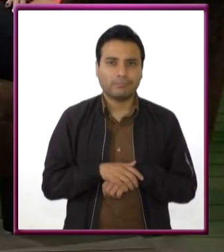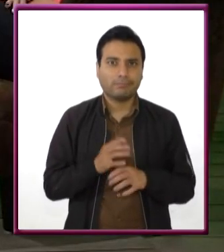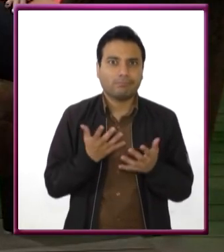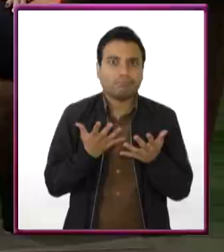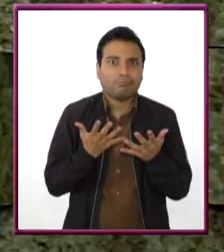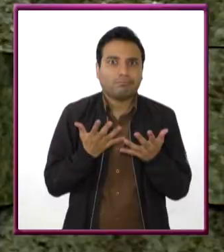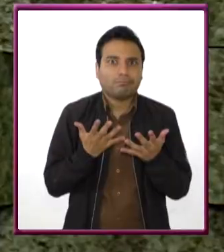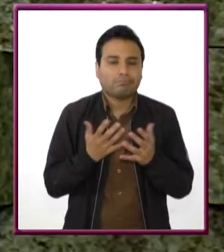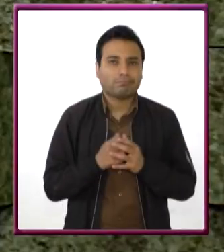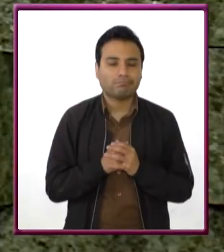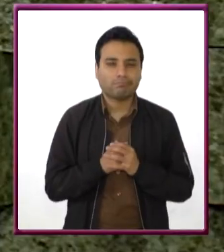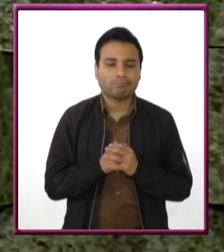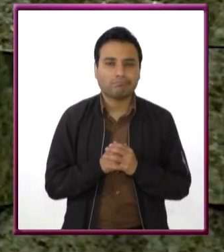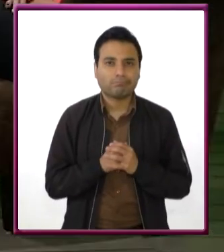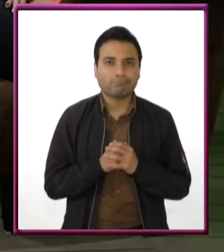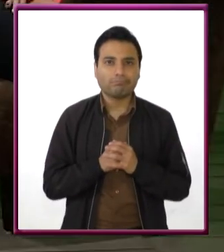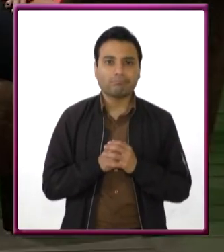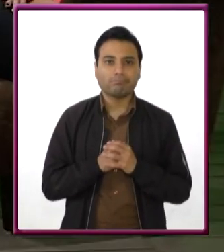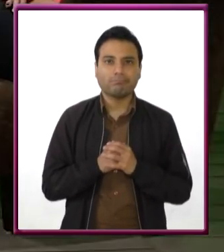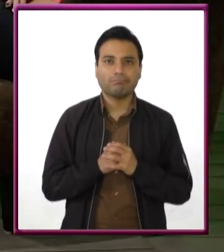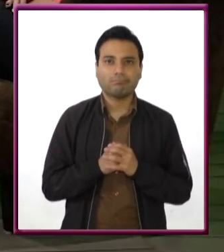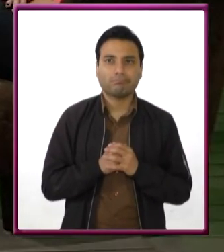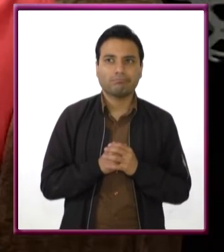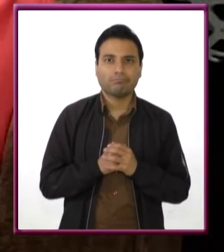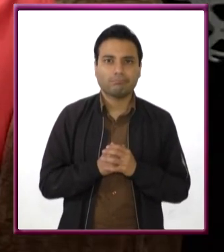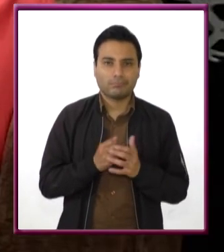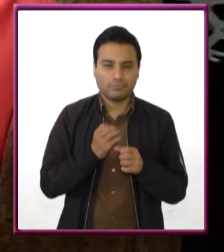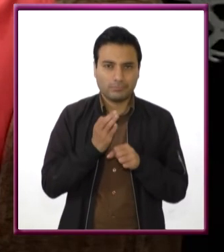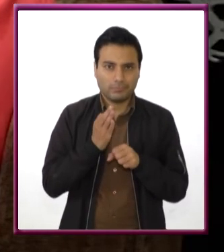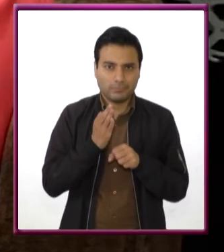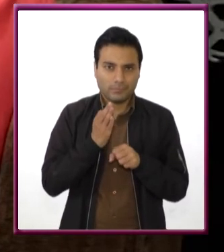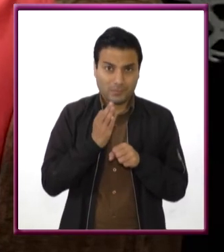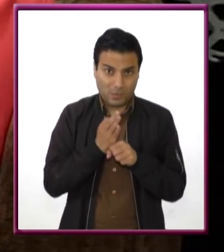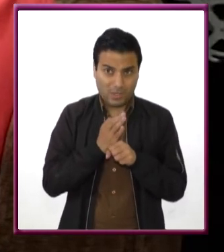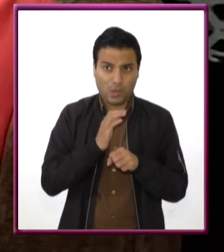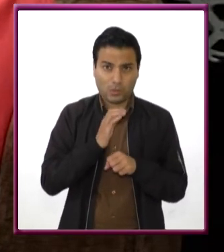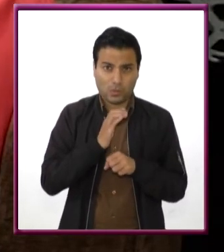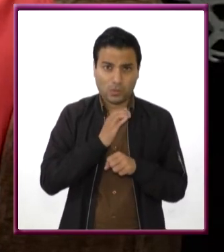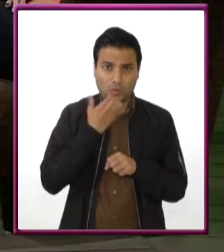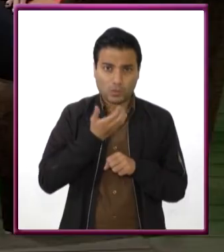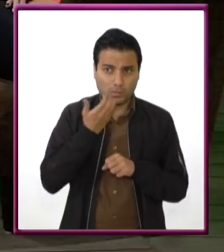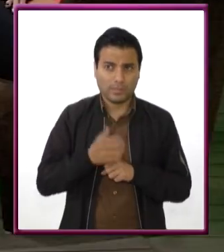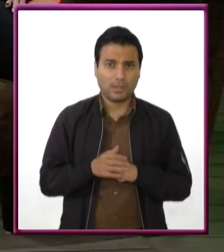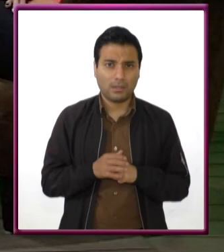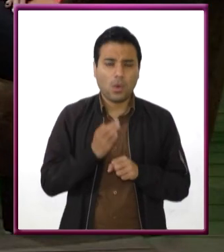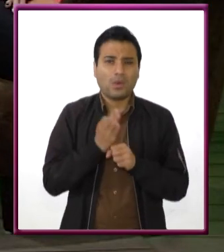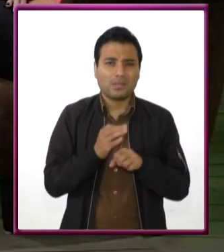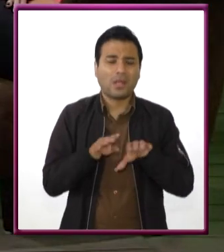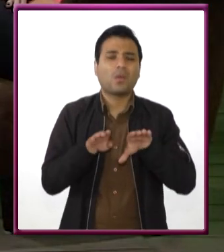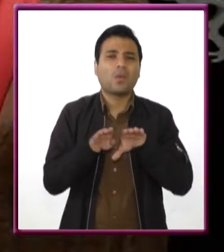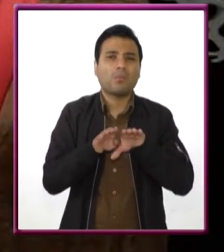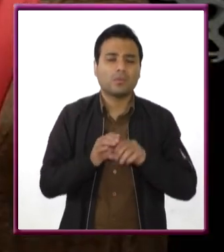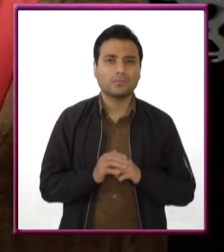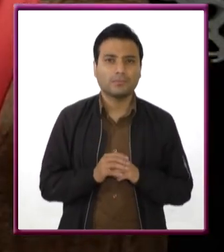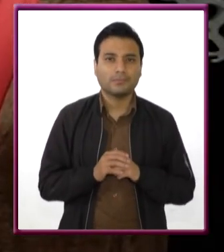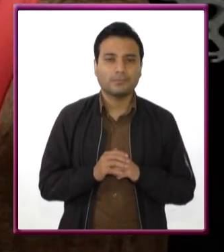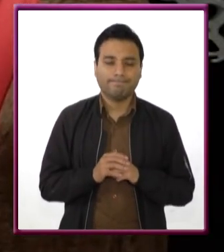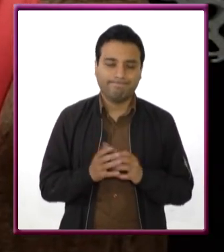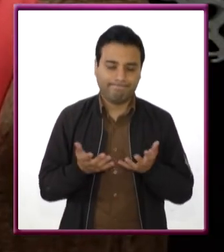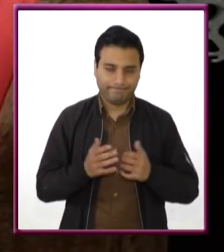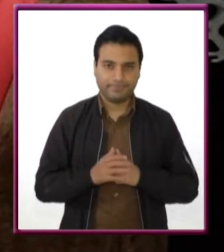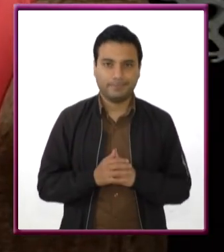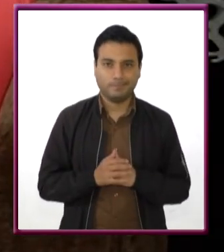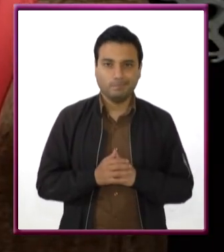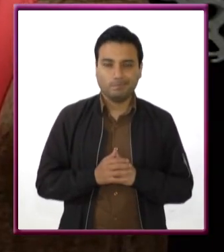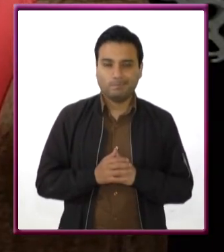Platíquenos, ¿en qué tanto contacto estamos con ellos? Claro. ¿Cuál es la situación actual? Ligado a